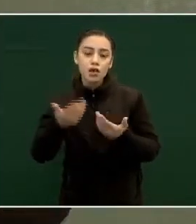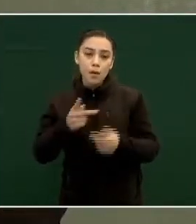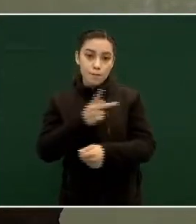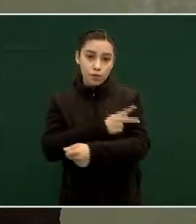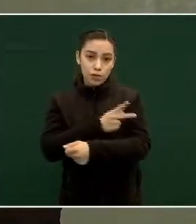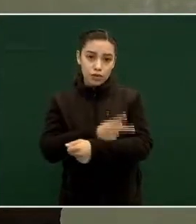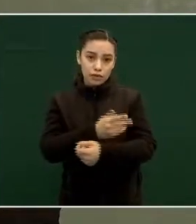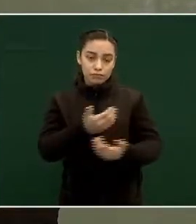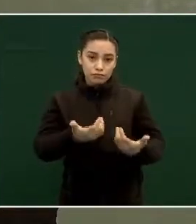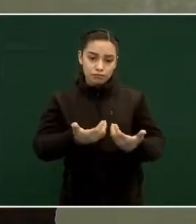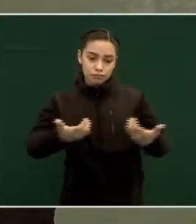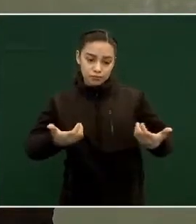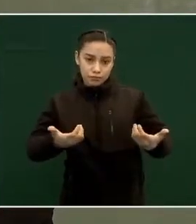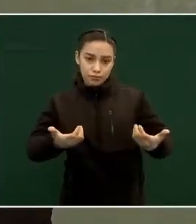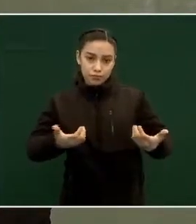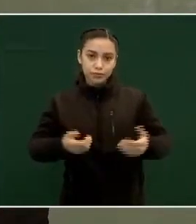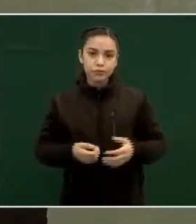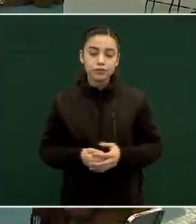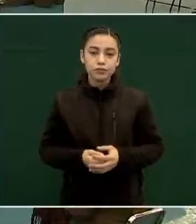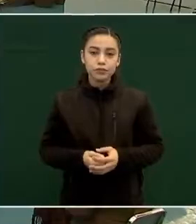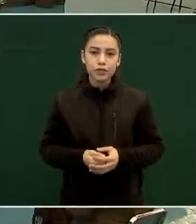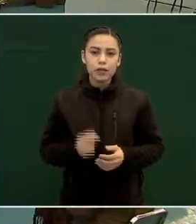Porque